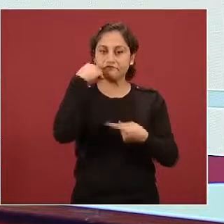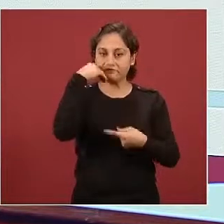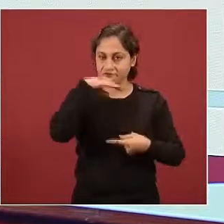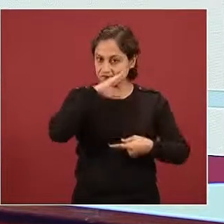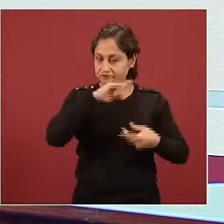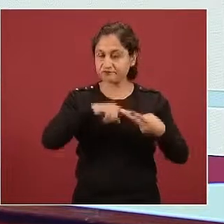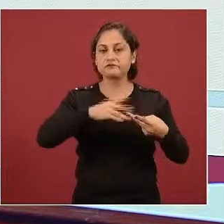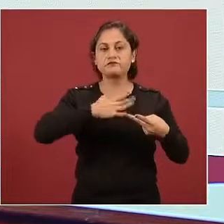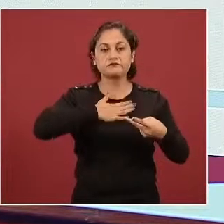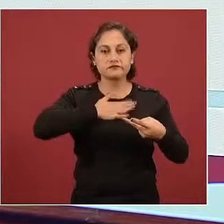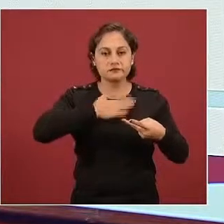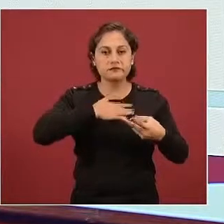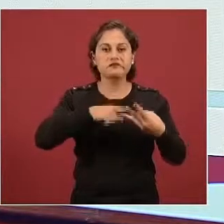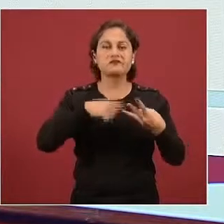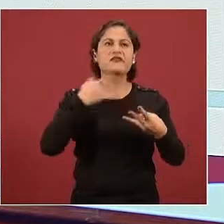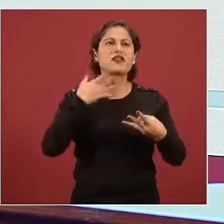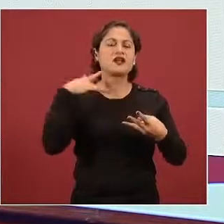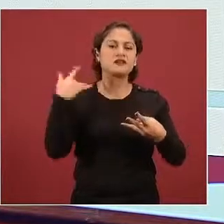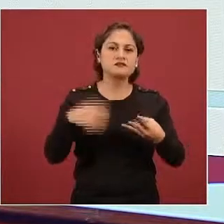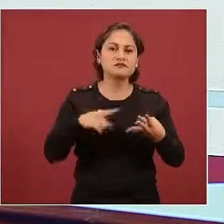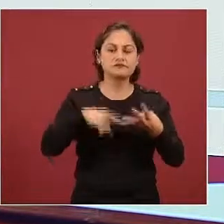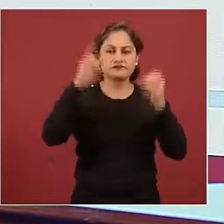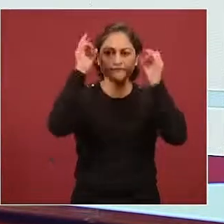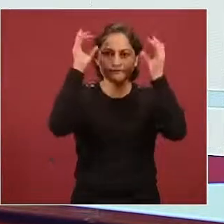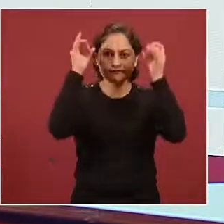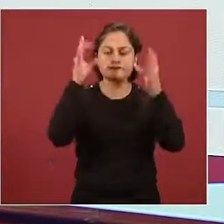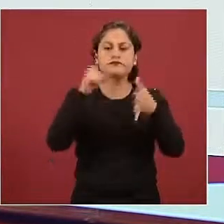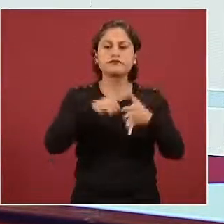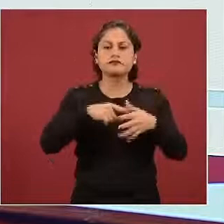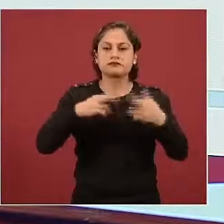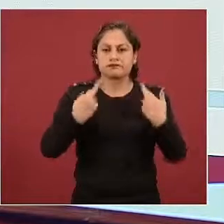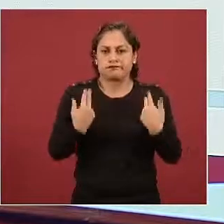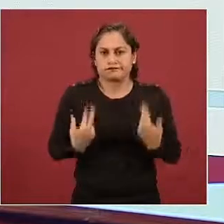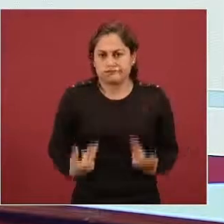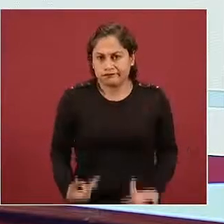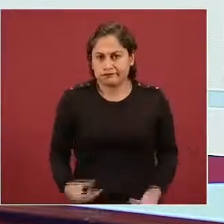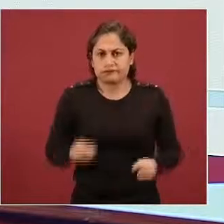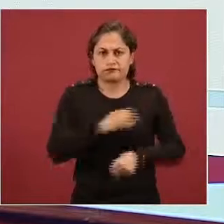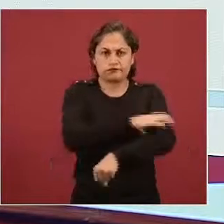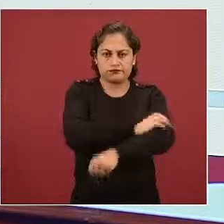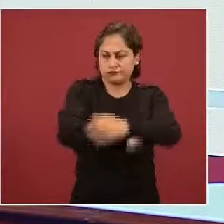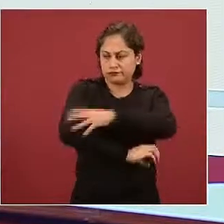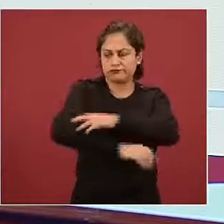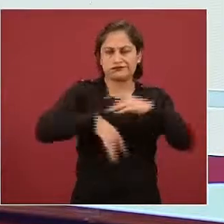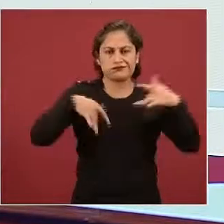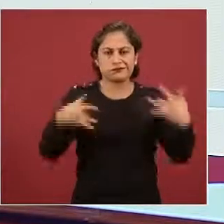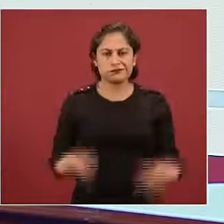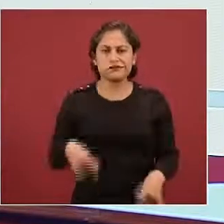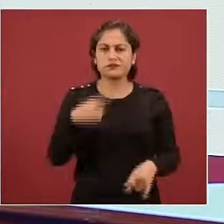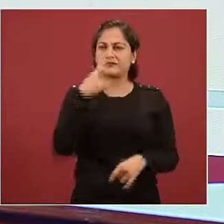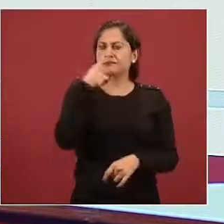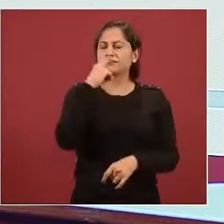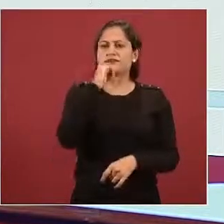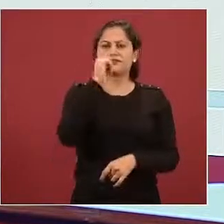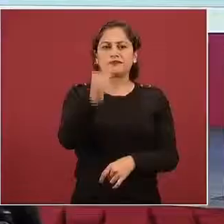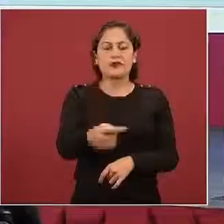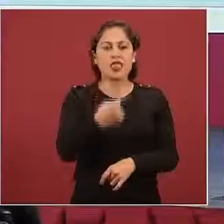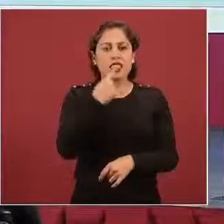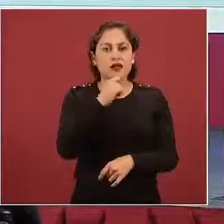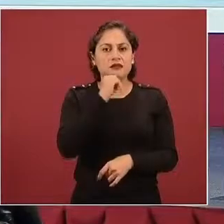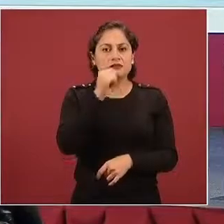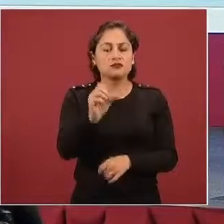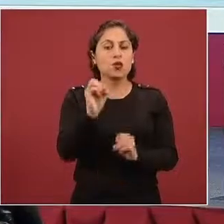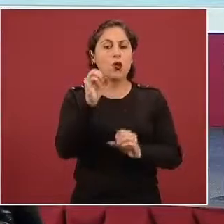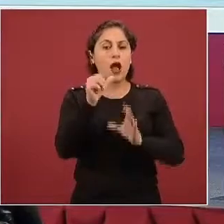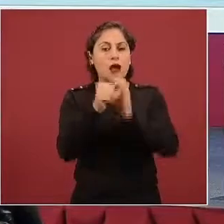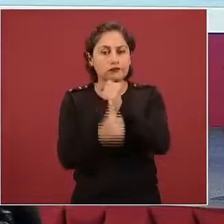cabeza, dolor de garganta, malestar general, dolor muscular y de articulaciones, pérdida del olfato, pérdida del gusto, diarrea y algunos